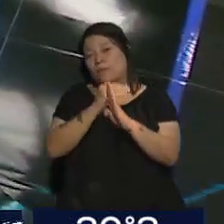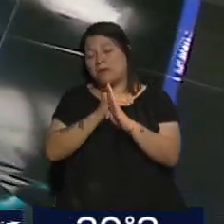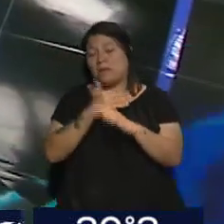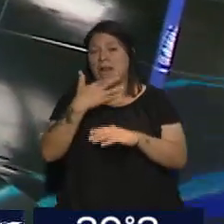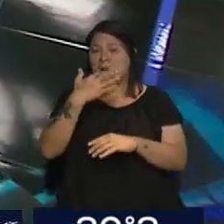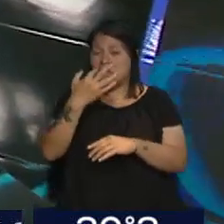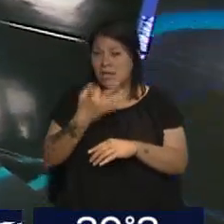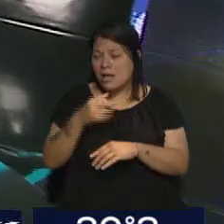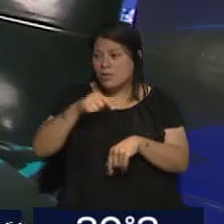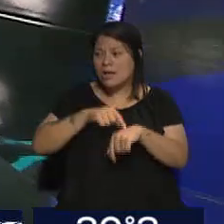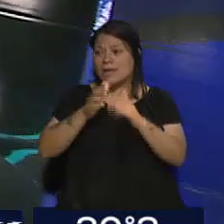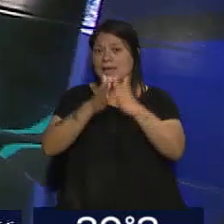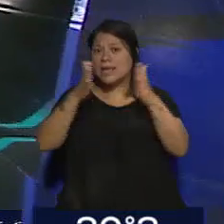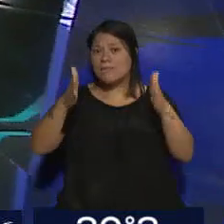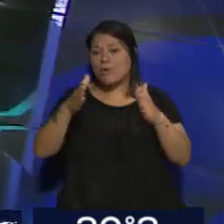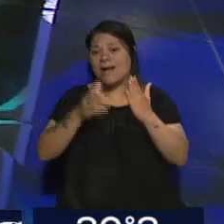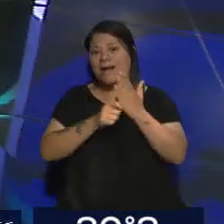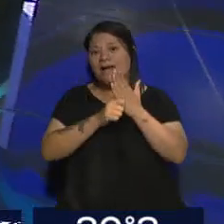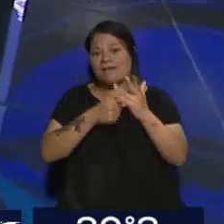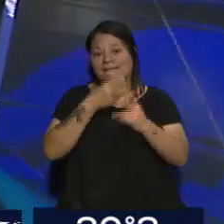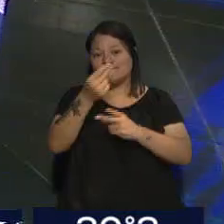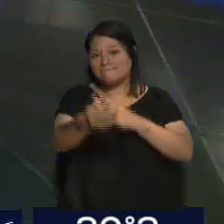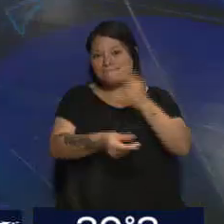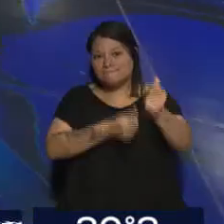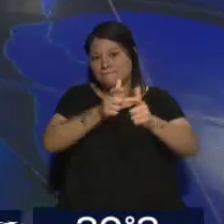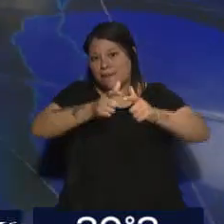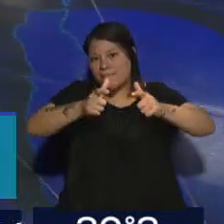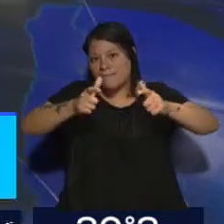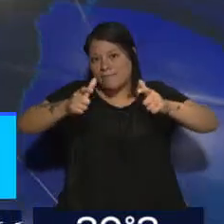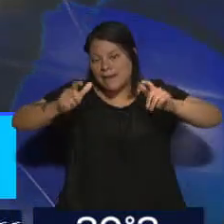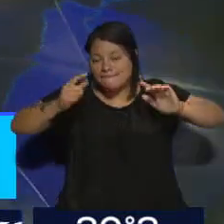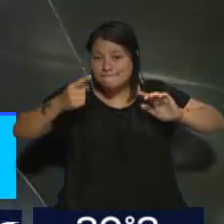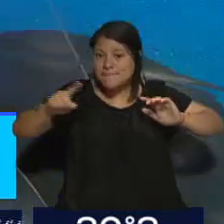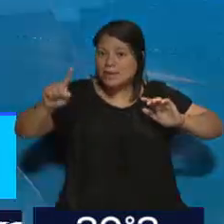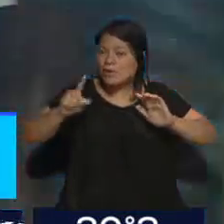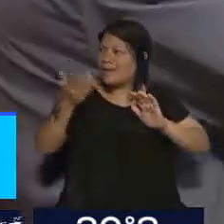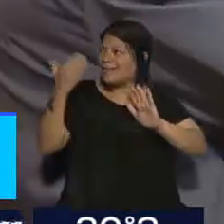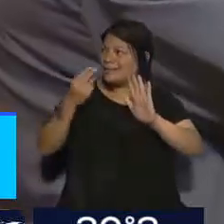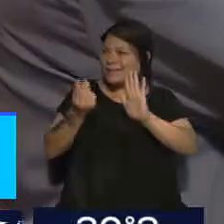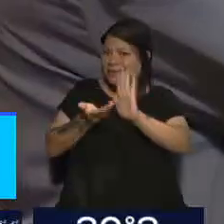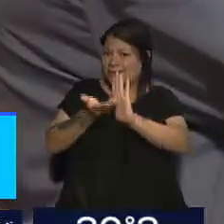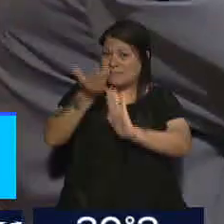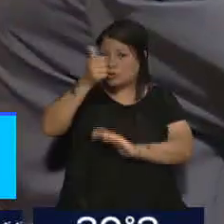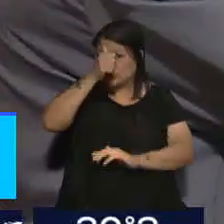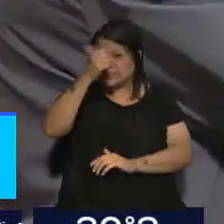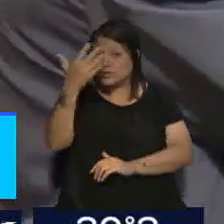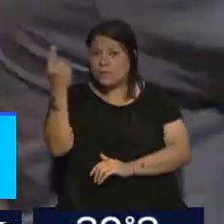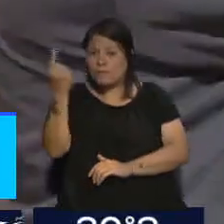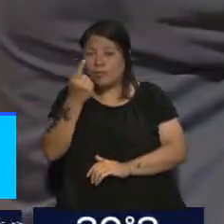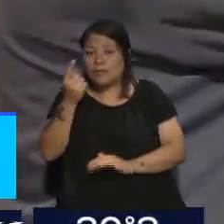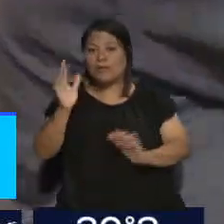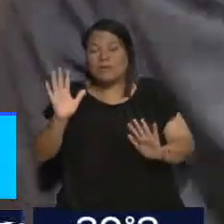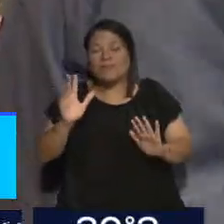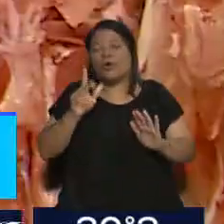la época en la que se consume mucha carne, pero tengamos en cuenta que el incremento había sido del 65%. Igualmente es